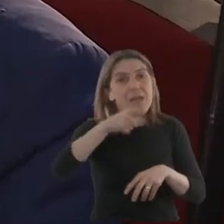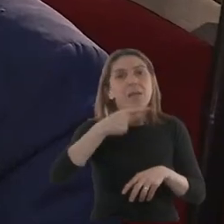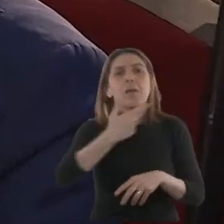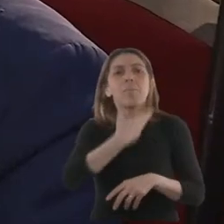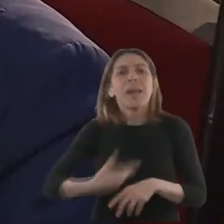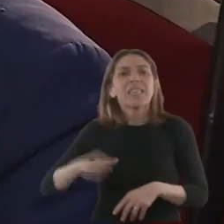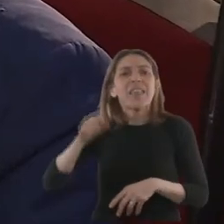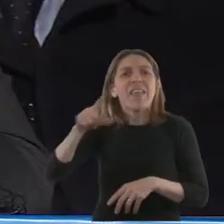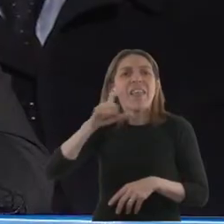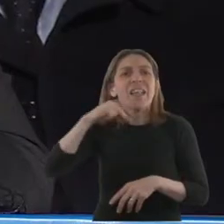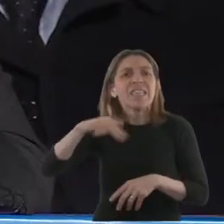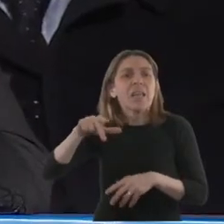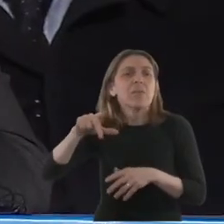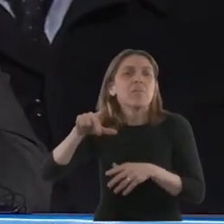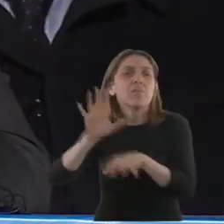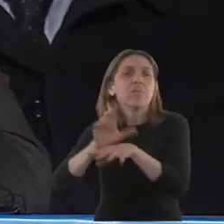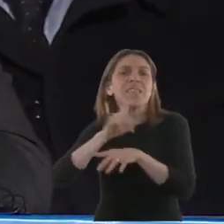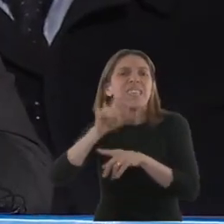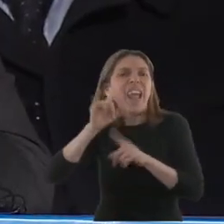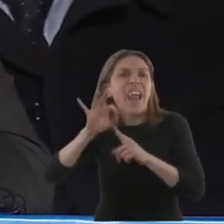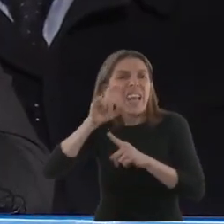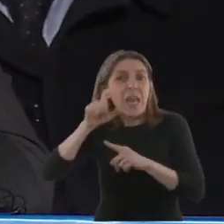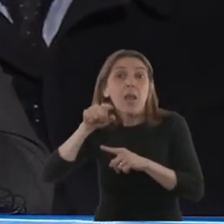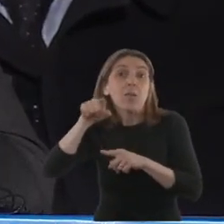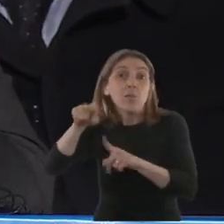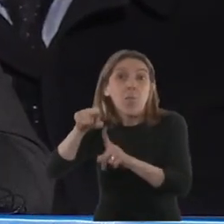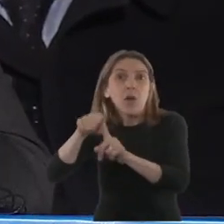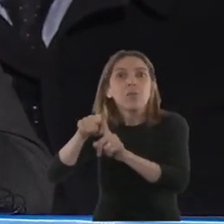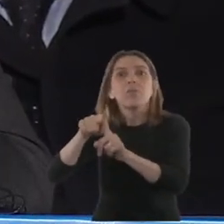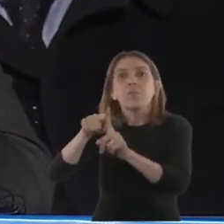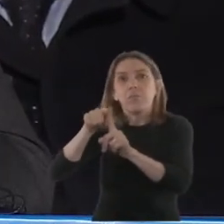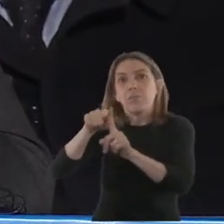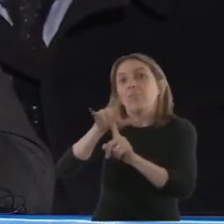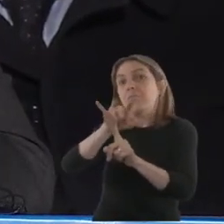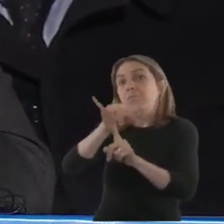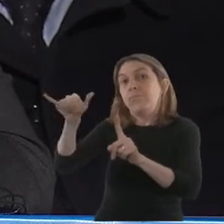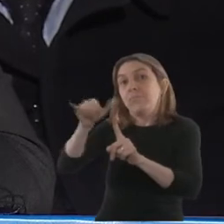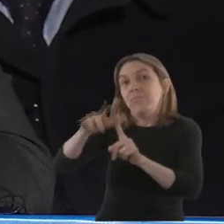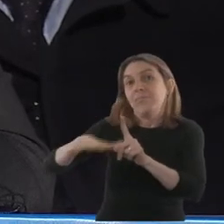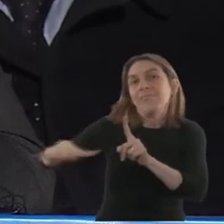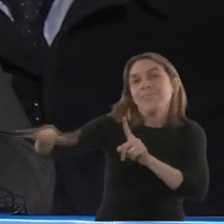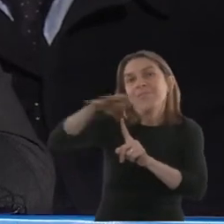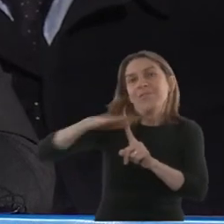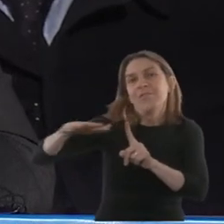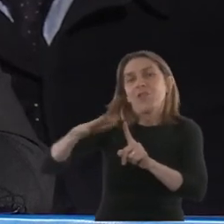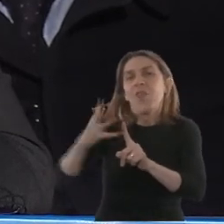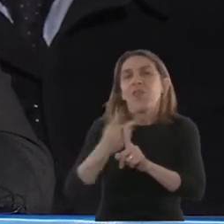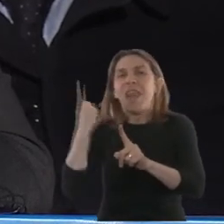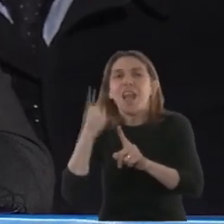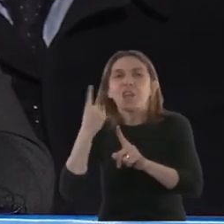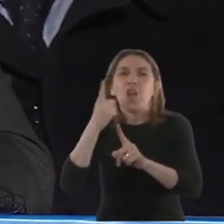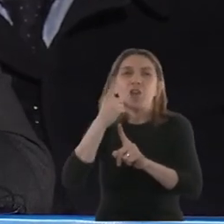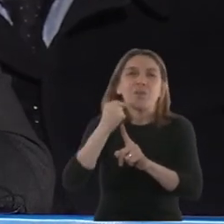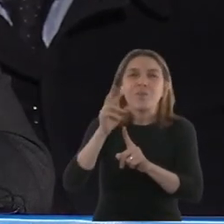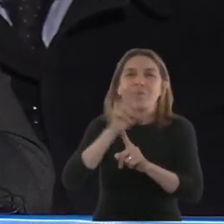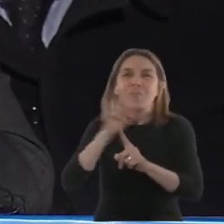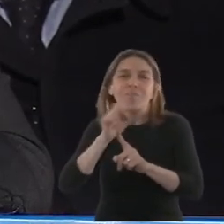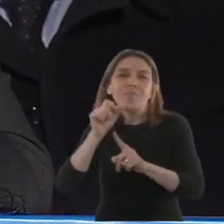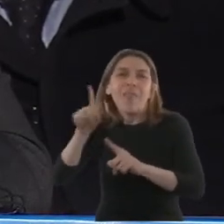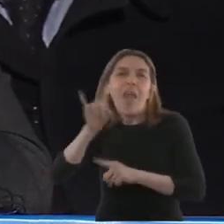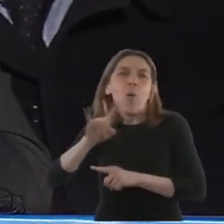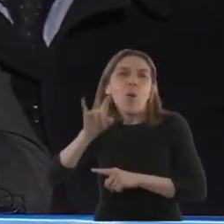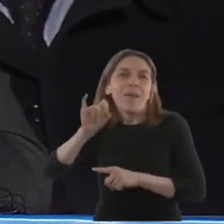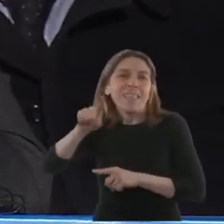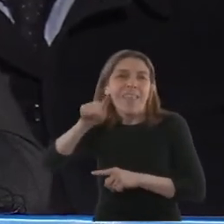del CIN, Rodolfo Tecchi, y en tu nombre a todos los queridos y queridas rectoras y rectores del Sistema